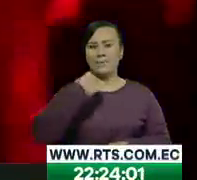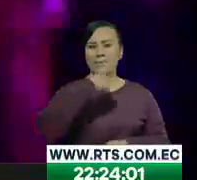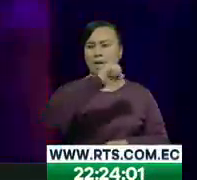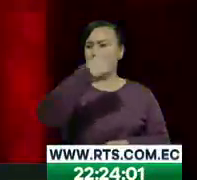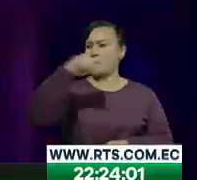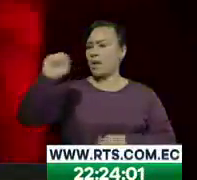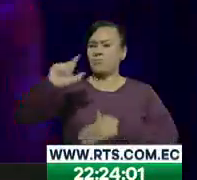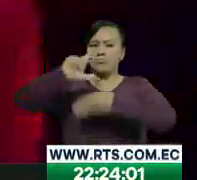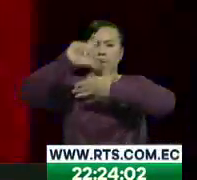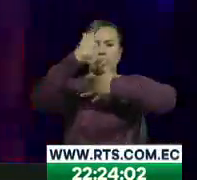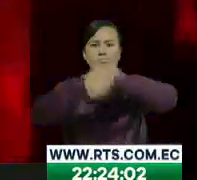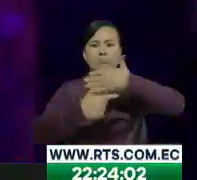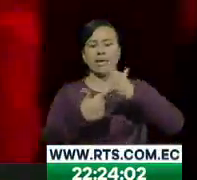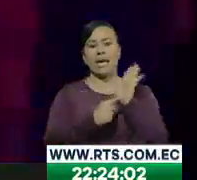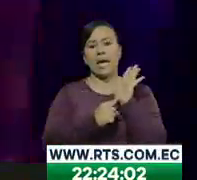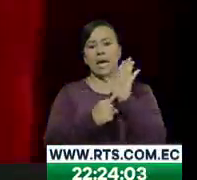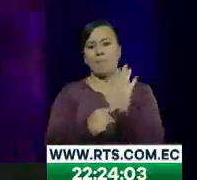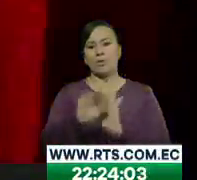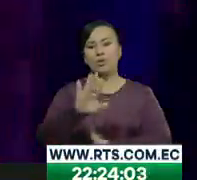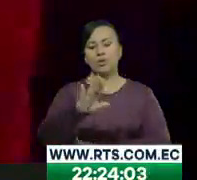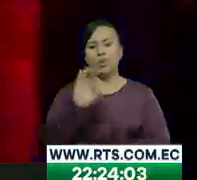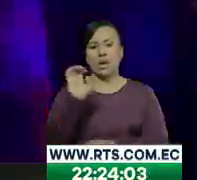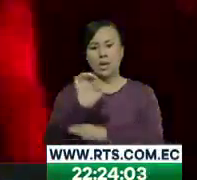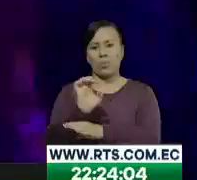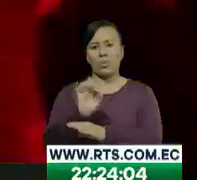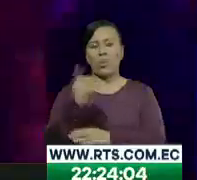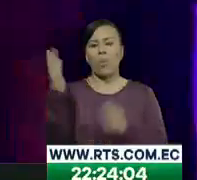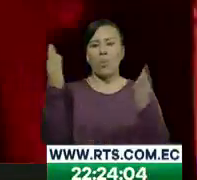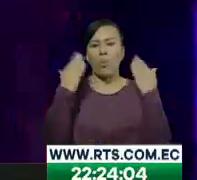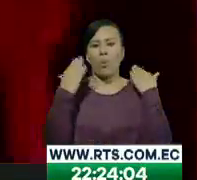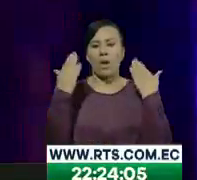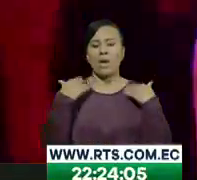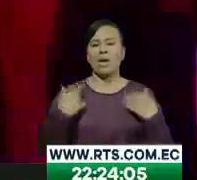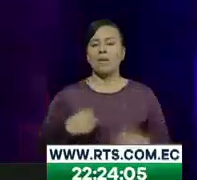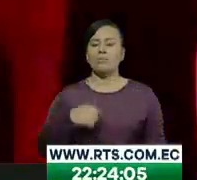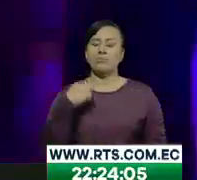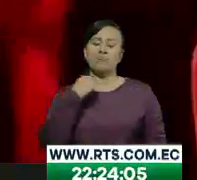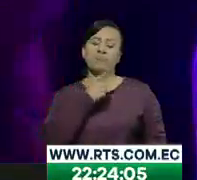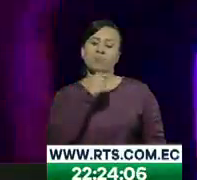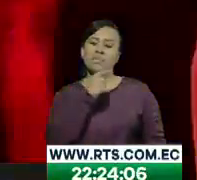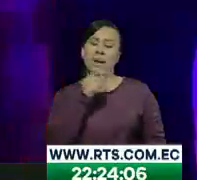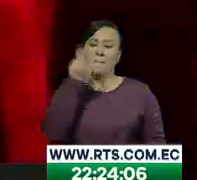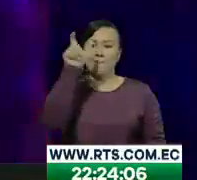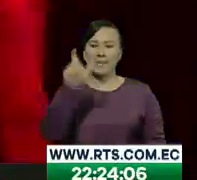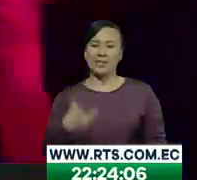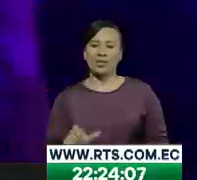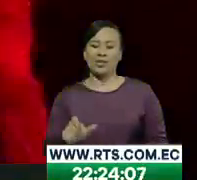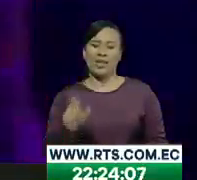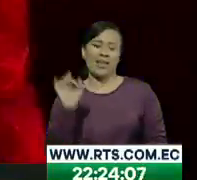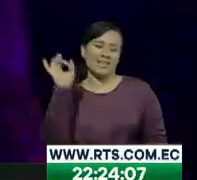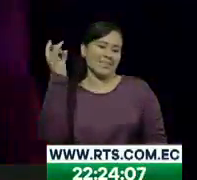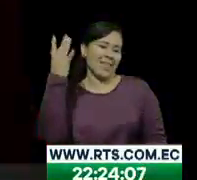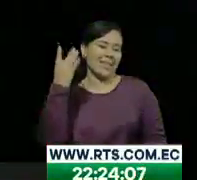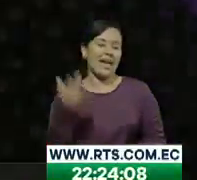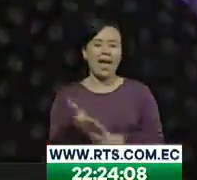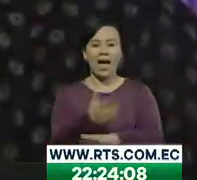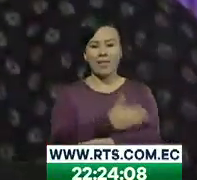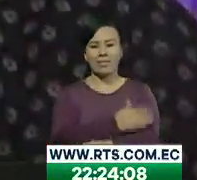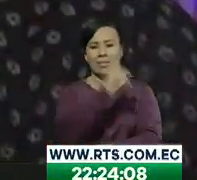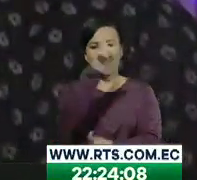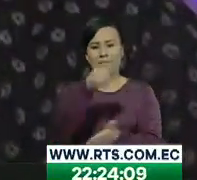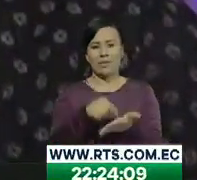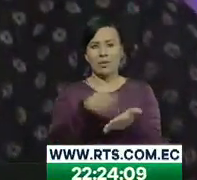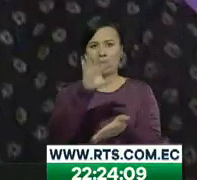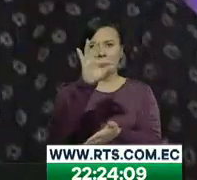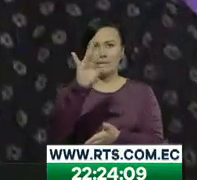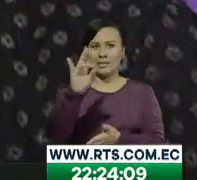representando ecuador su obra máxima es guayaquil superstar que se estrenó en 1979 si